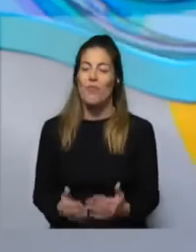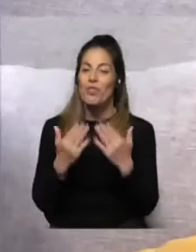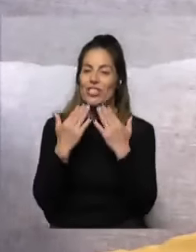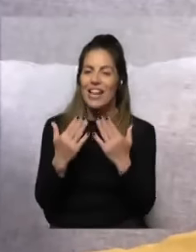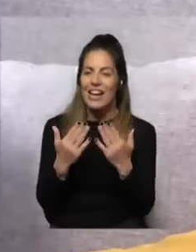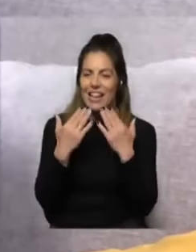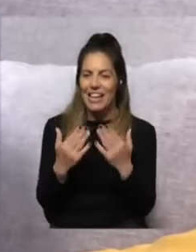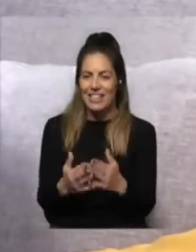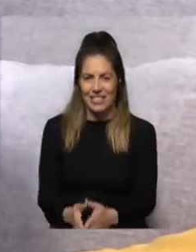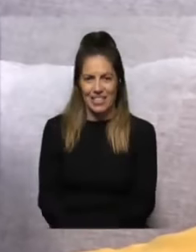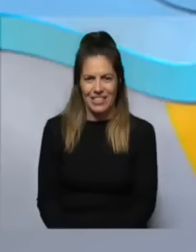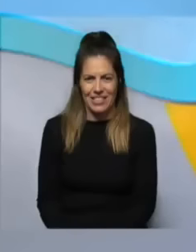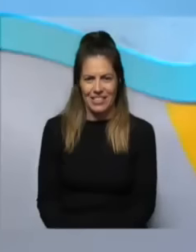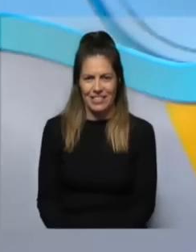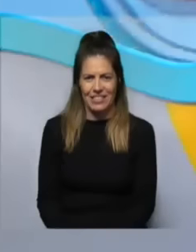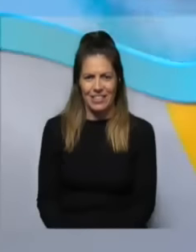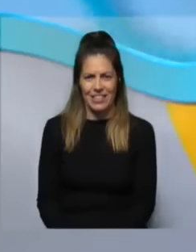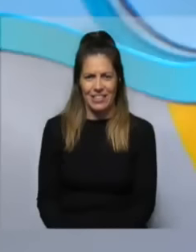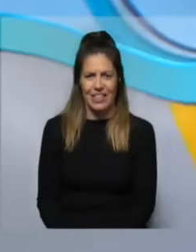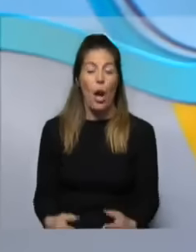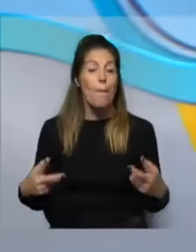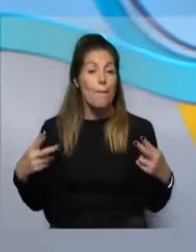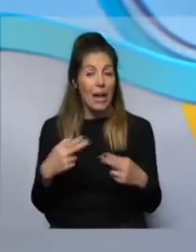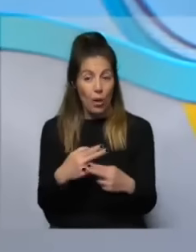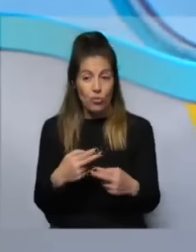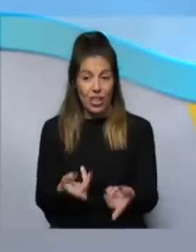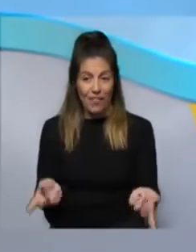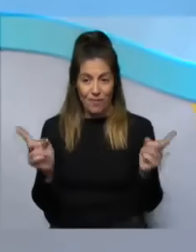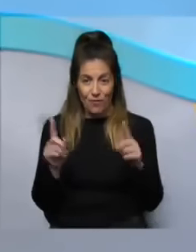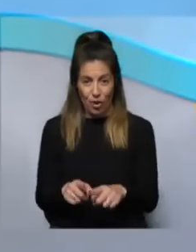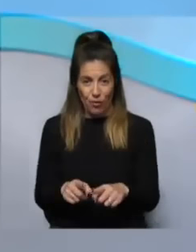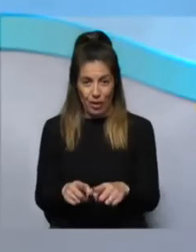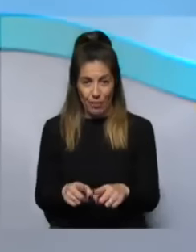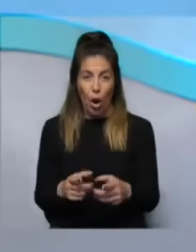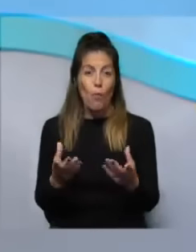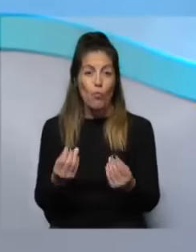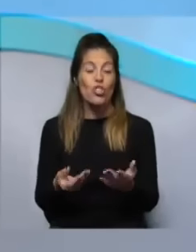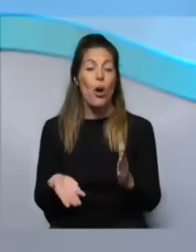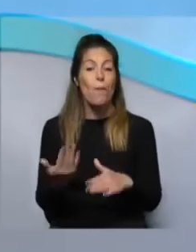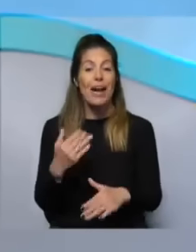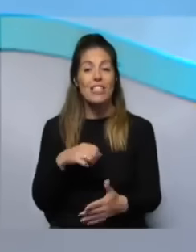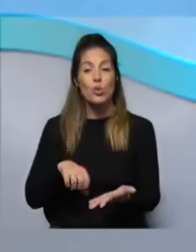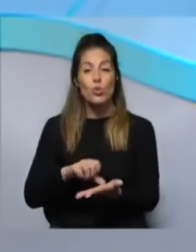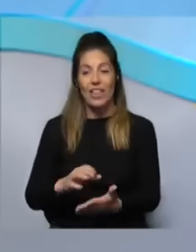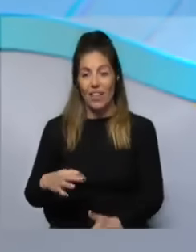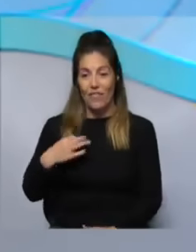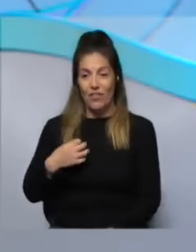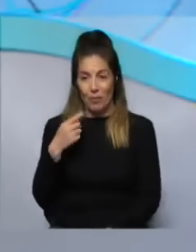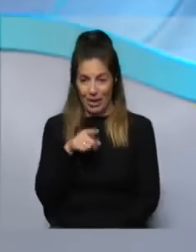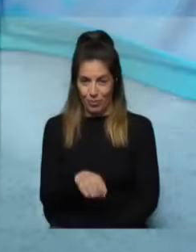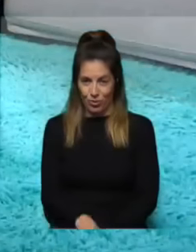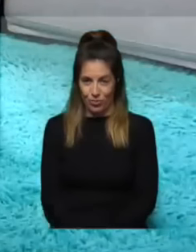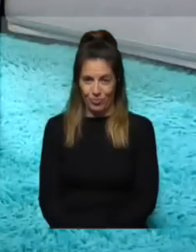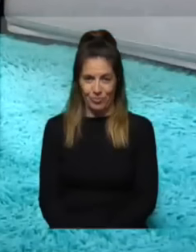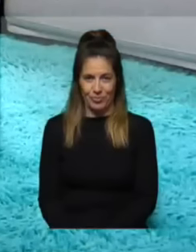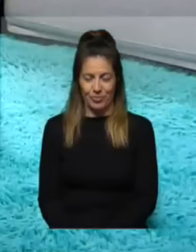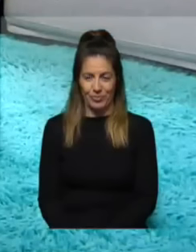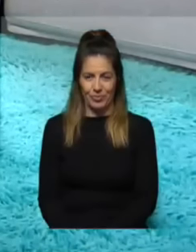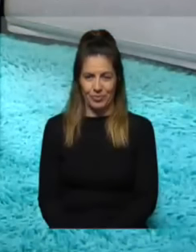gracias, Claudio. Nosotros vamos a otra pequeñísima pausa y ya volvemos a tener mucha más Ciudad Viva para vos. Todo lo que me